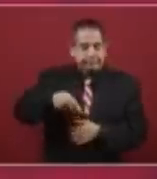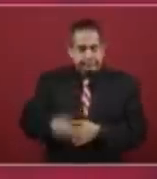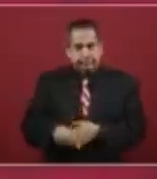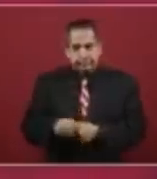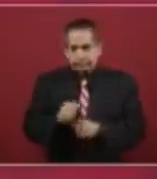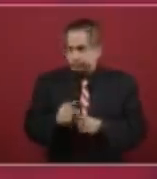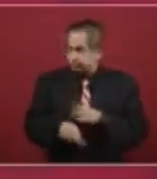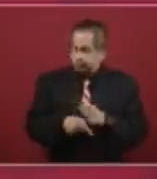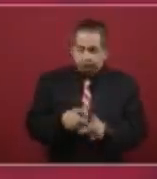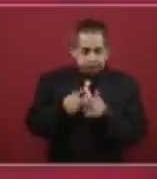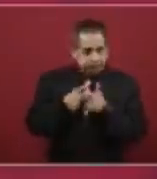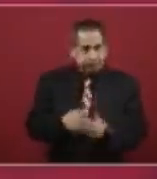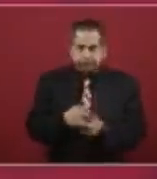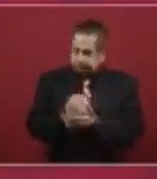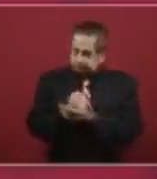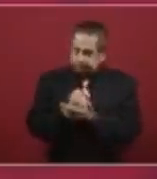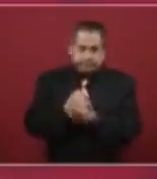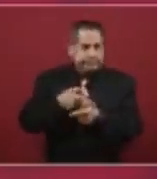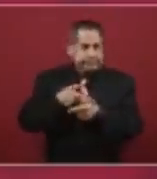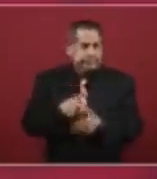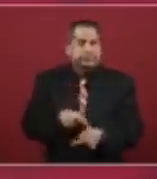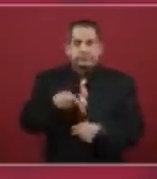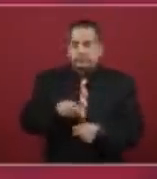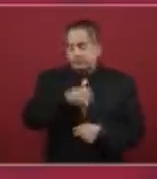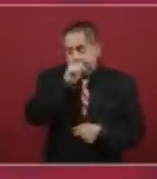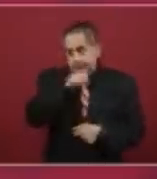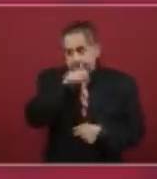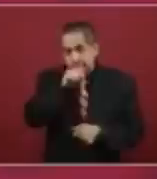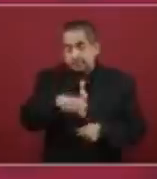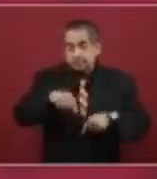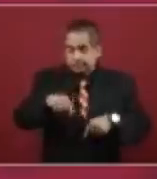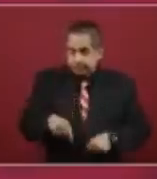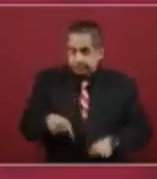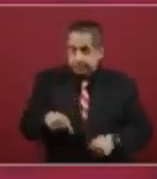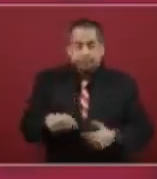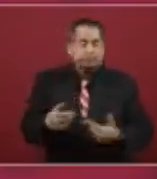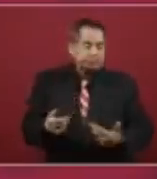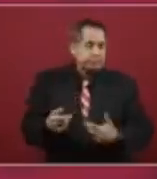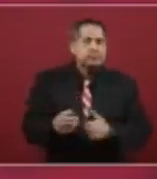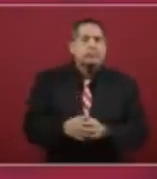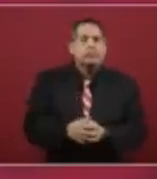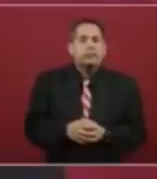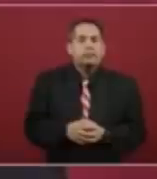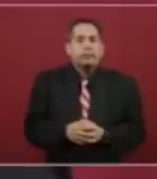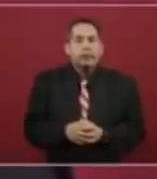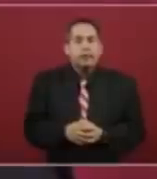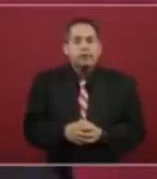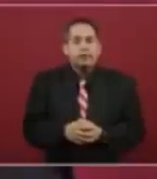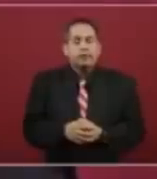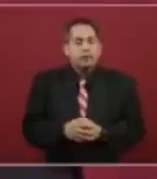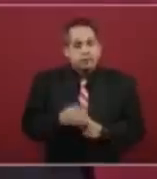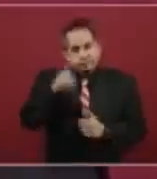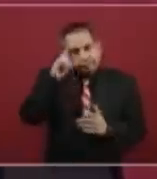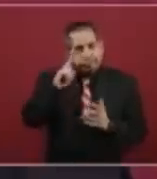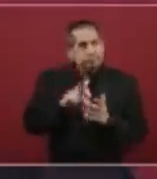seguir insistiendo en lo mismo. Creo que no